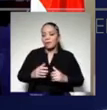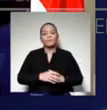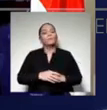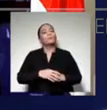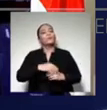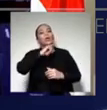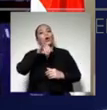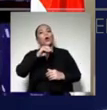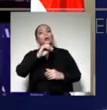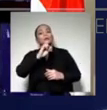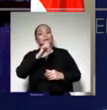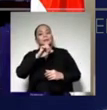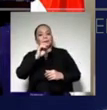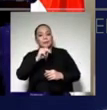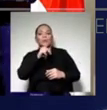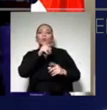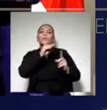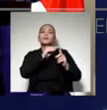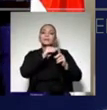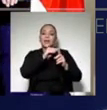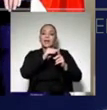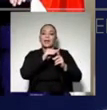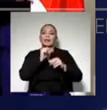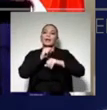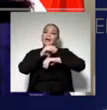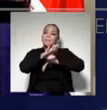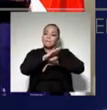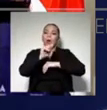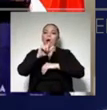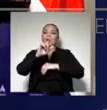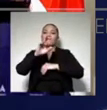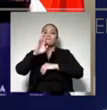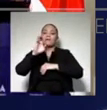usted en un mensaje que le envió don Alberto, usted le dijo a él,